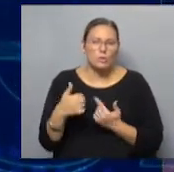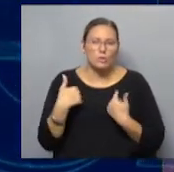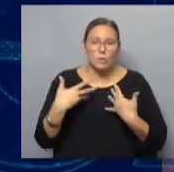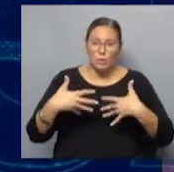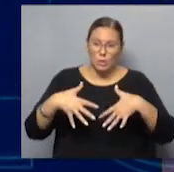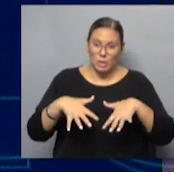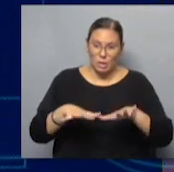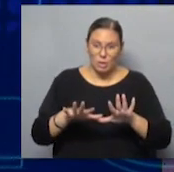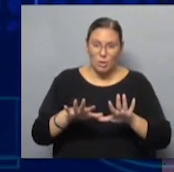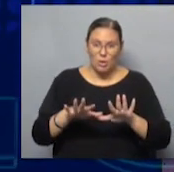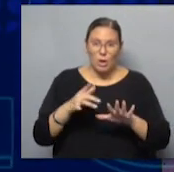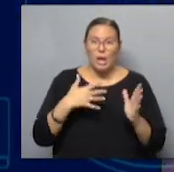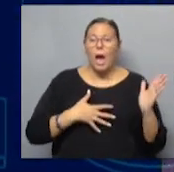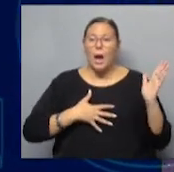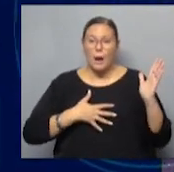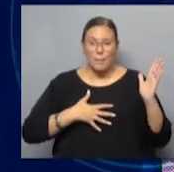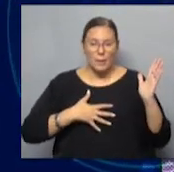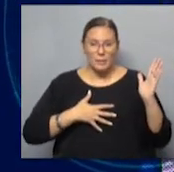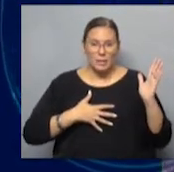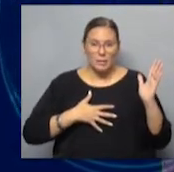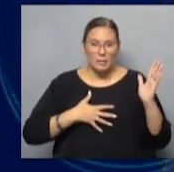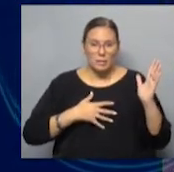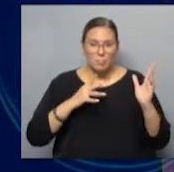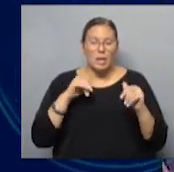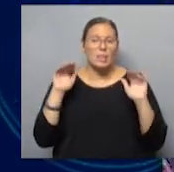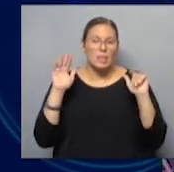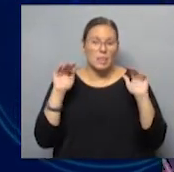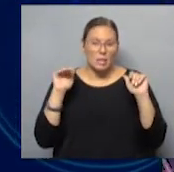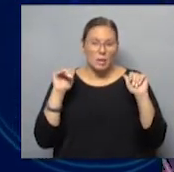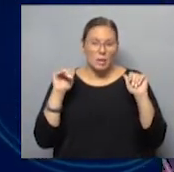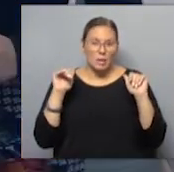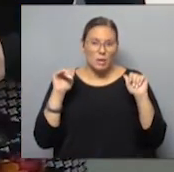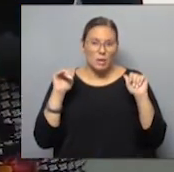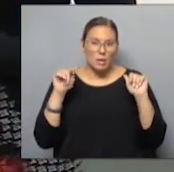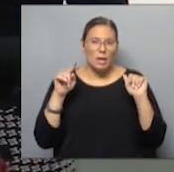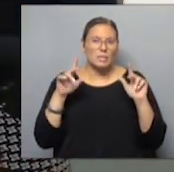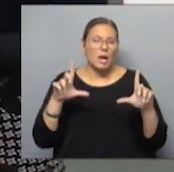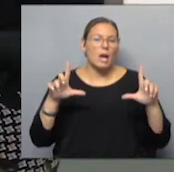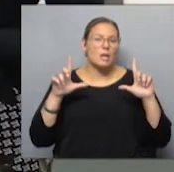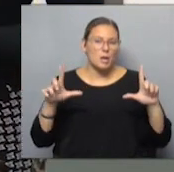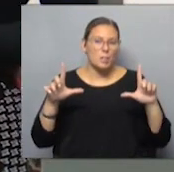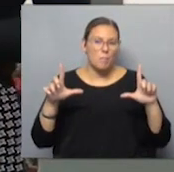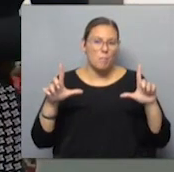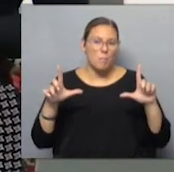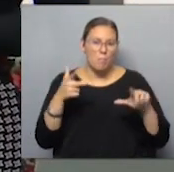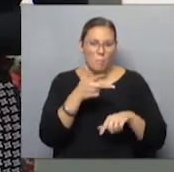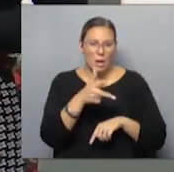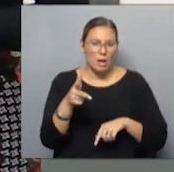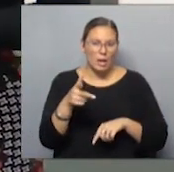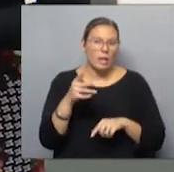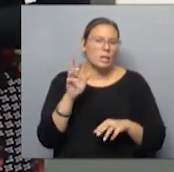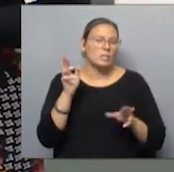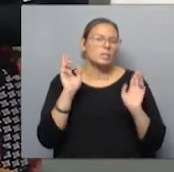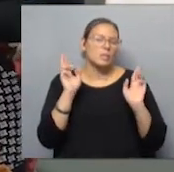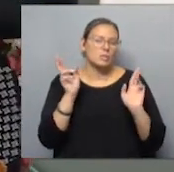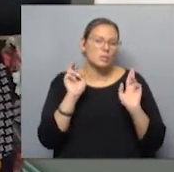dejo que se vayan a bailar y para que nos despidamos con esa imagen y ese sonido